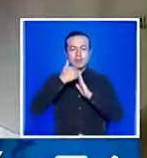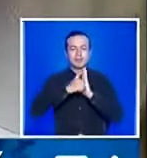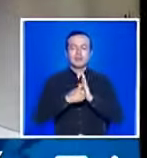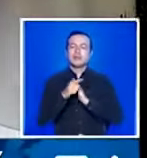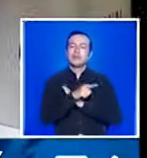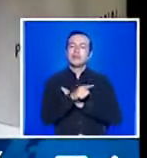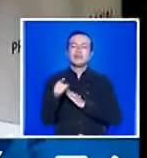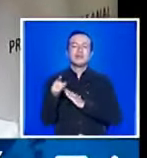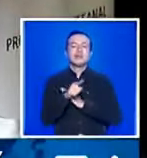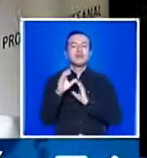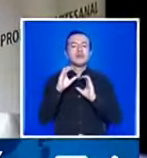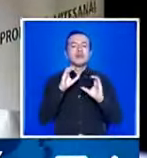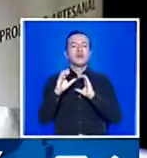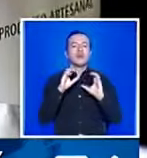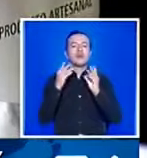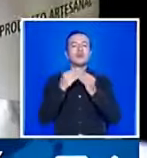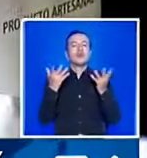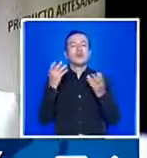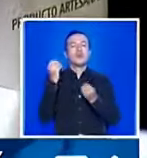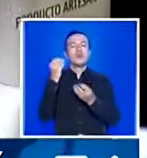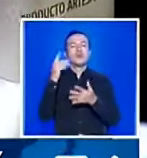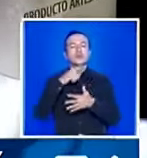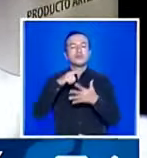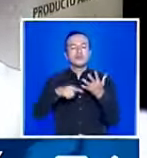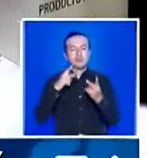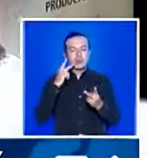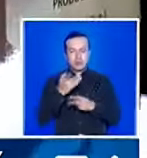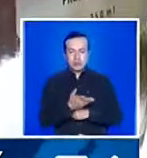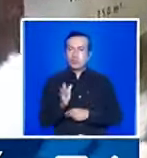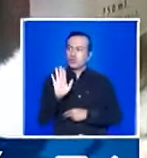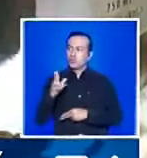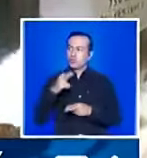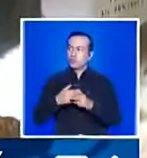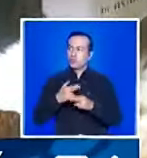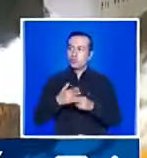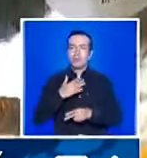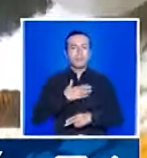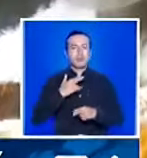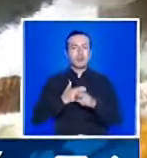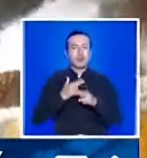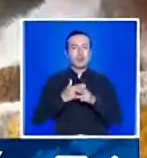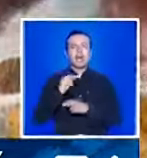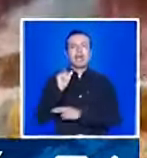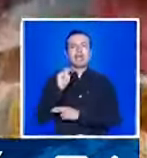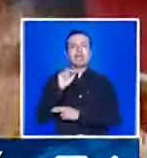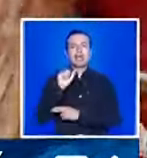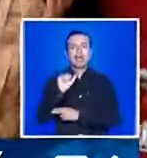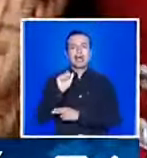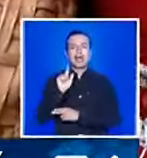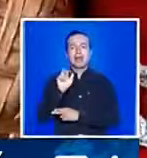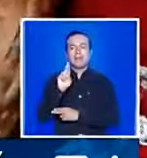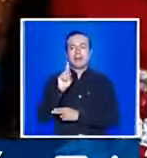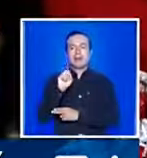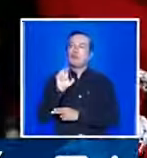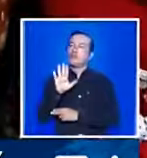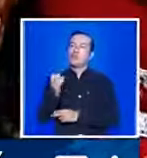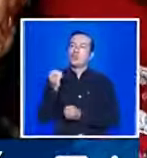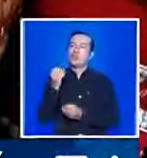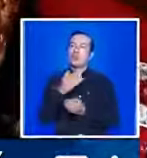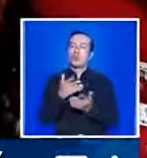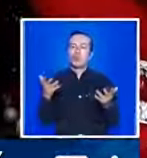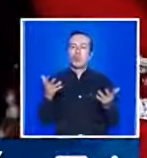ustedes quiere conversar esta mañana y contarnos lo que tenemos acá? Su nombre. Mi nombre es Ana Alvarado. Anita, mi emprendimiento